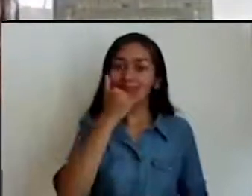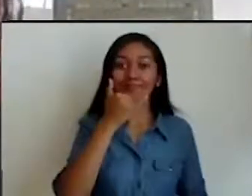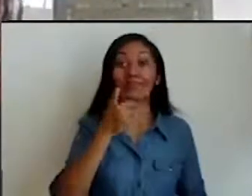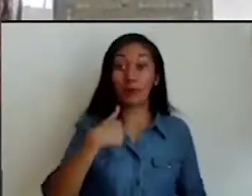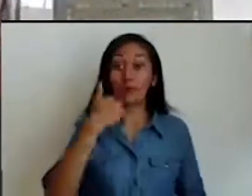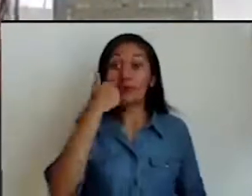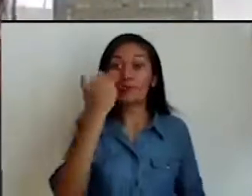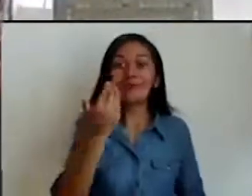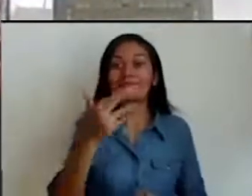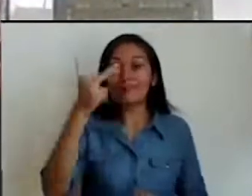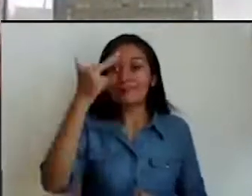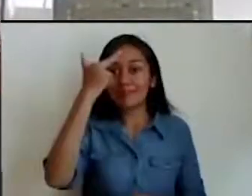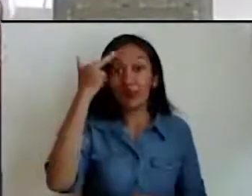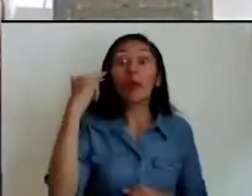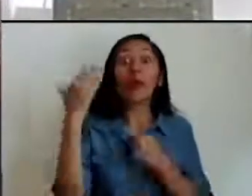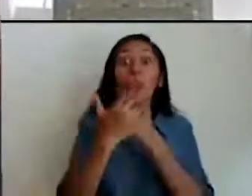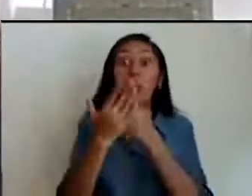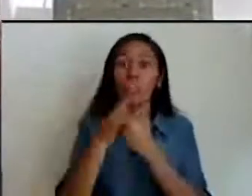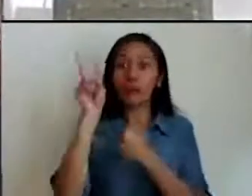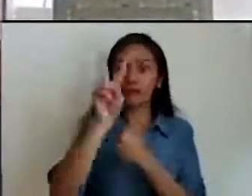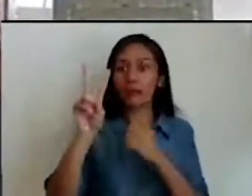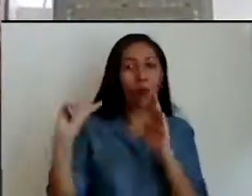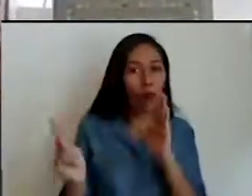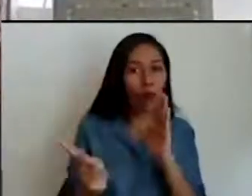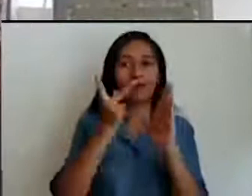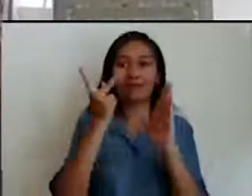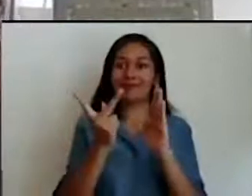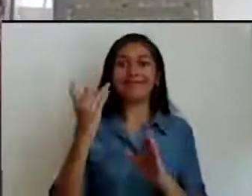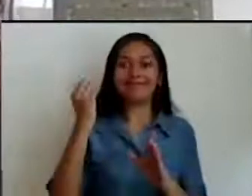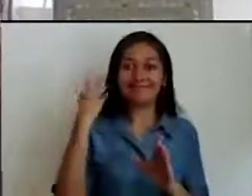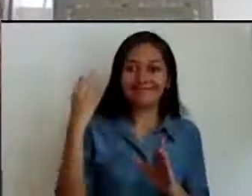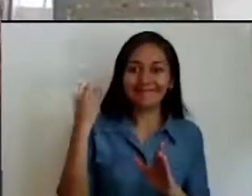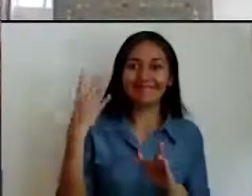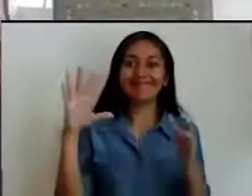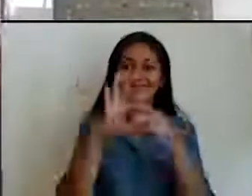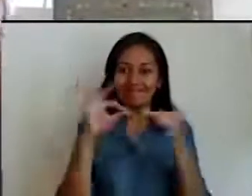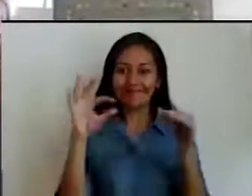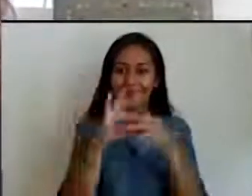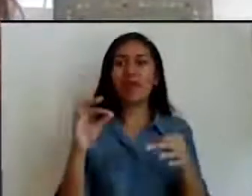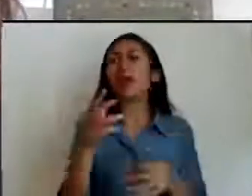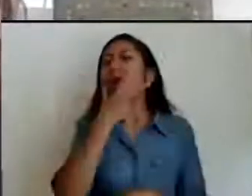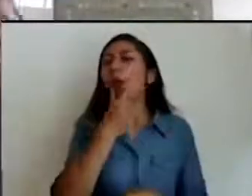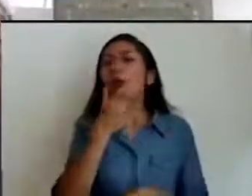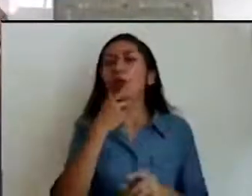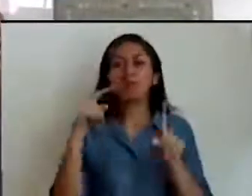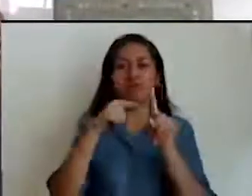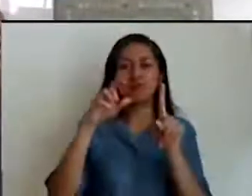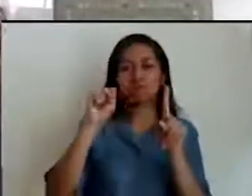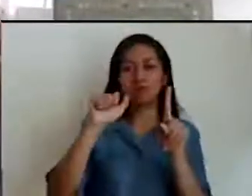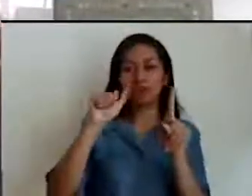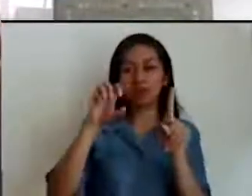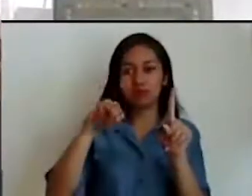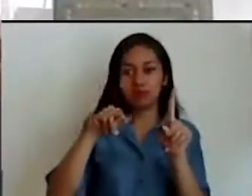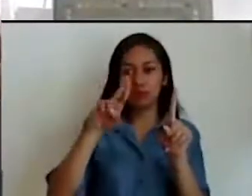la tercera conferencia y estará con nosotros el doctor Samuel Maine-Champion. Él nos va a hablar de la música y